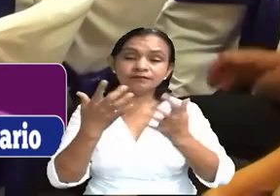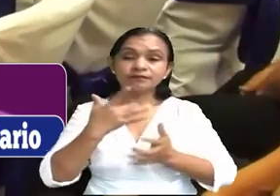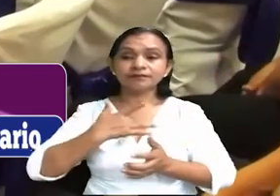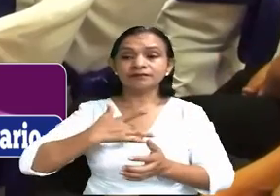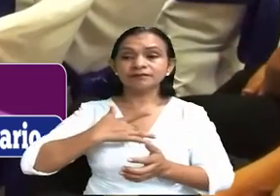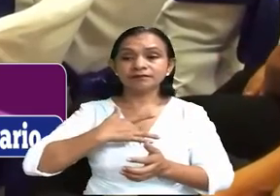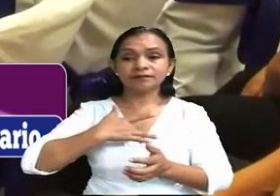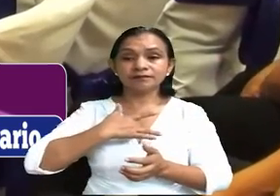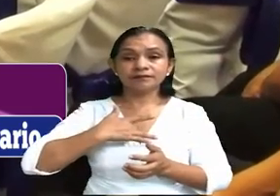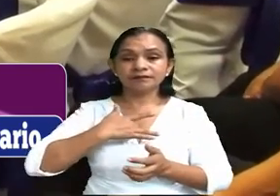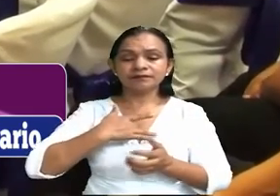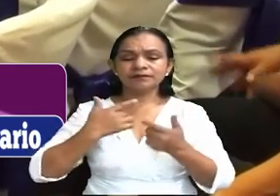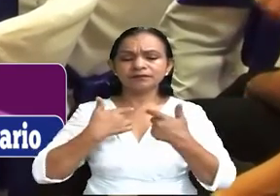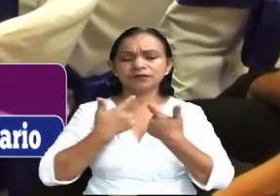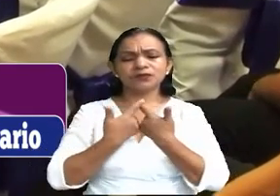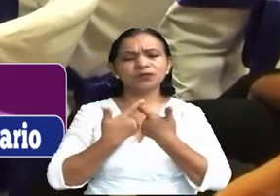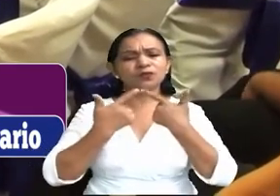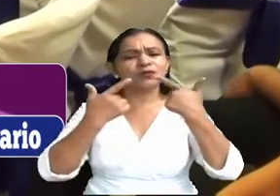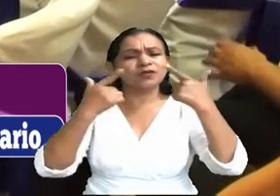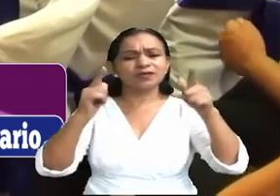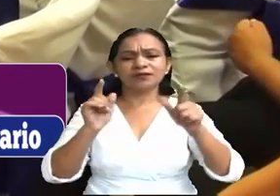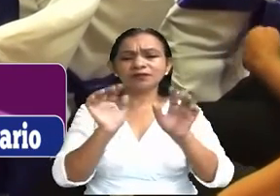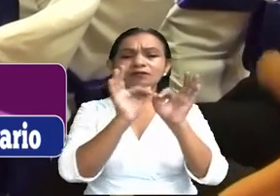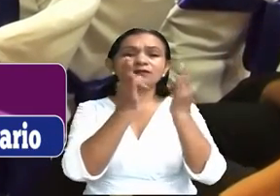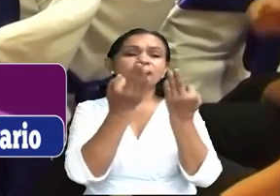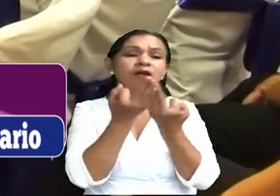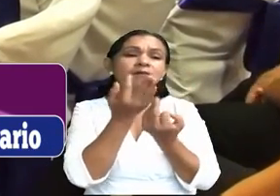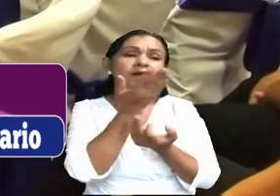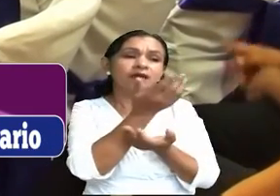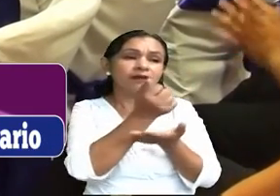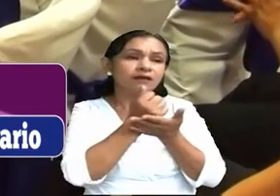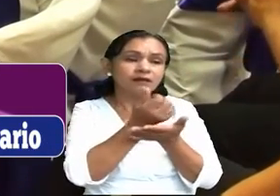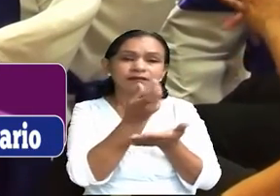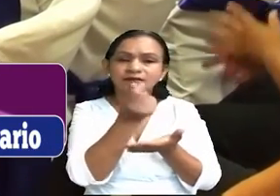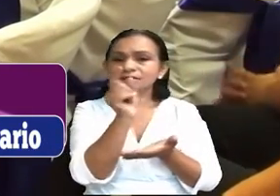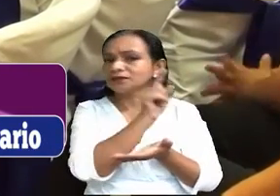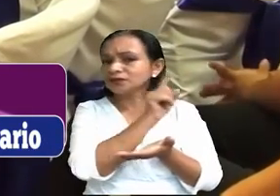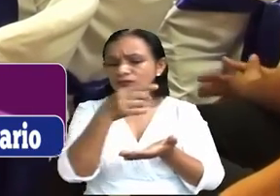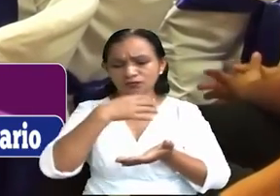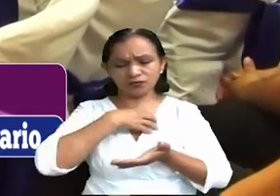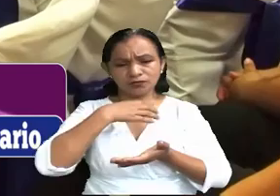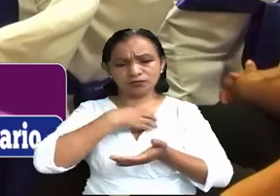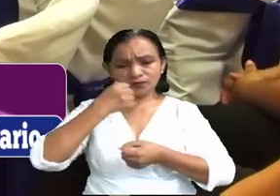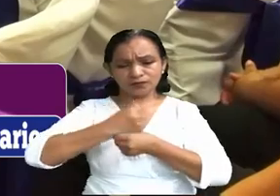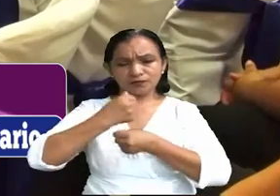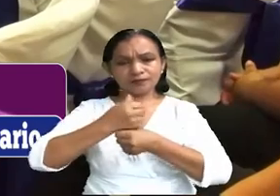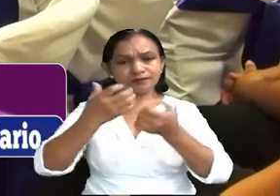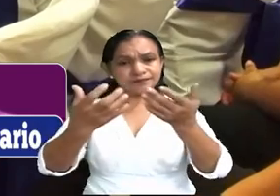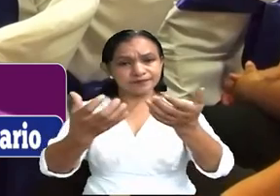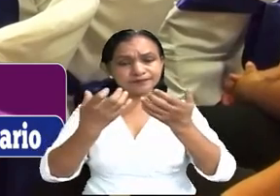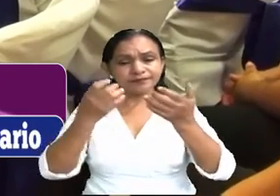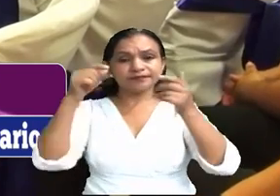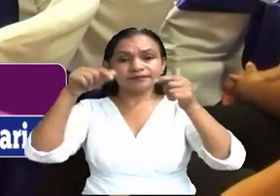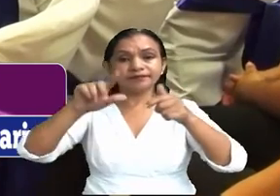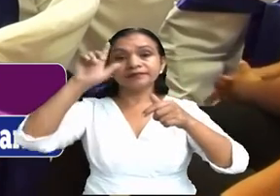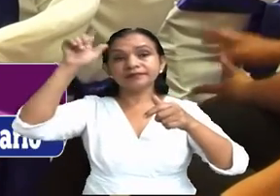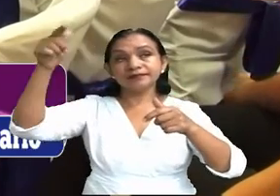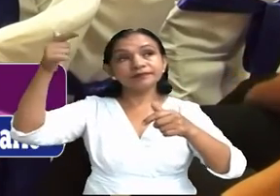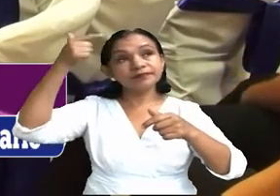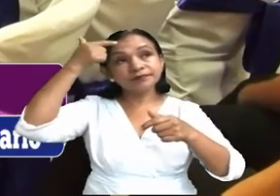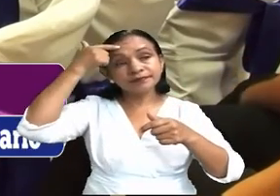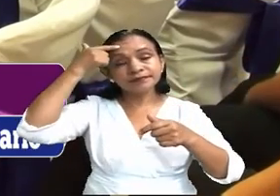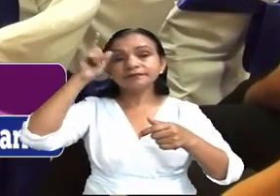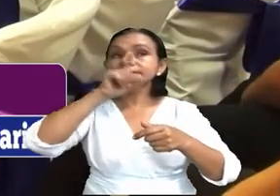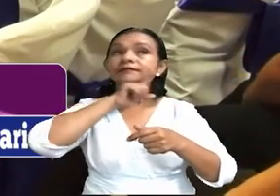es ser independiente, no depender económicamente de nadie, y creo de que es ahí donde nuestro gobierno